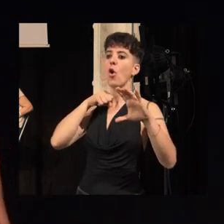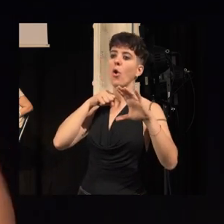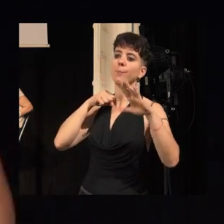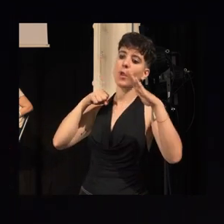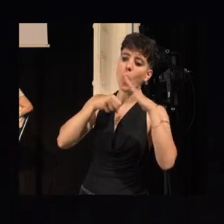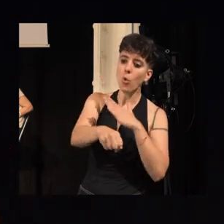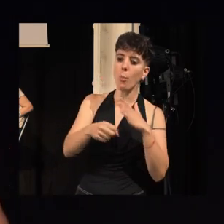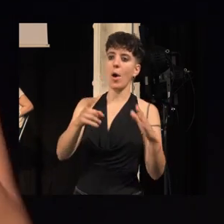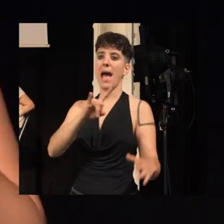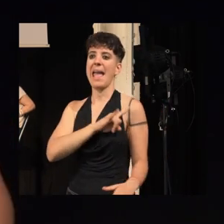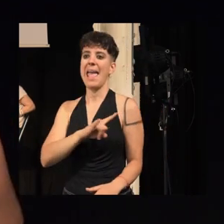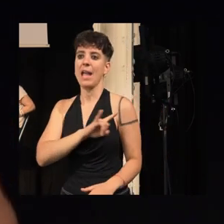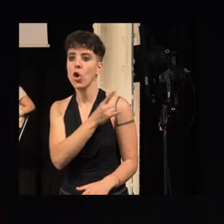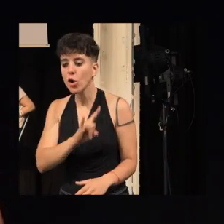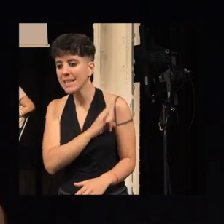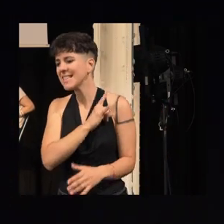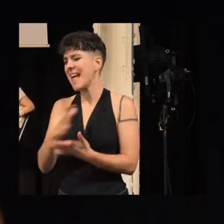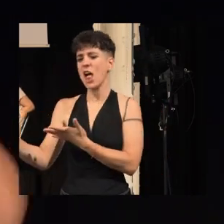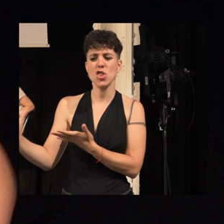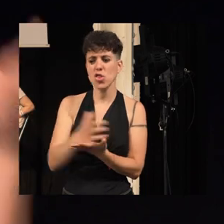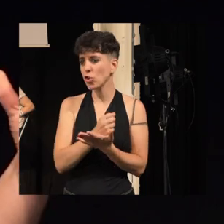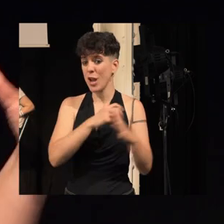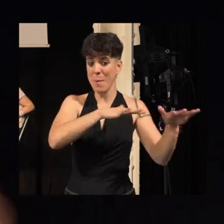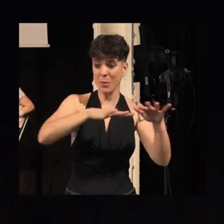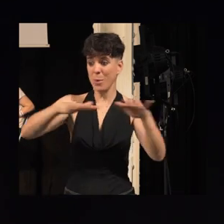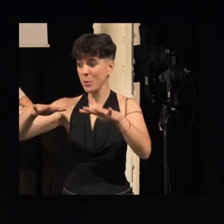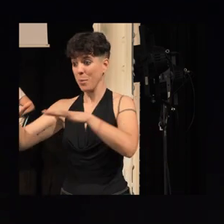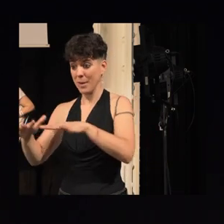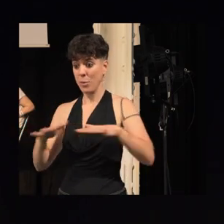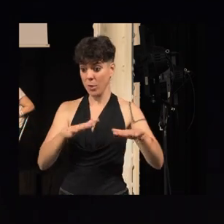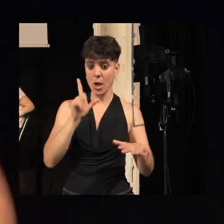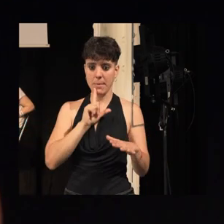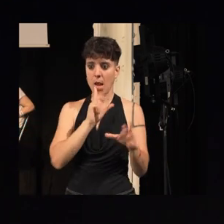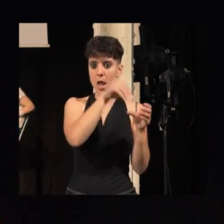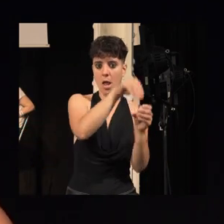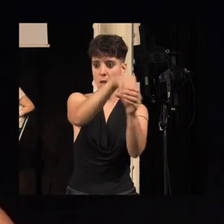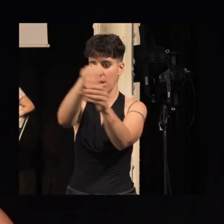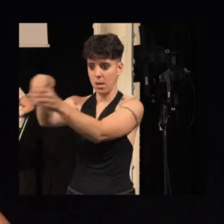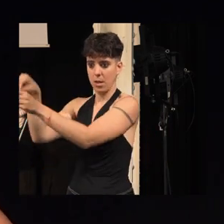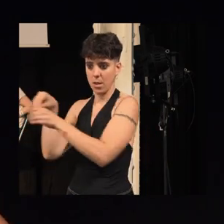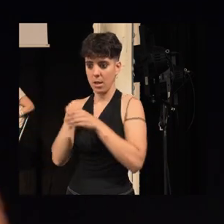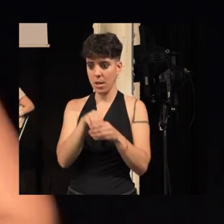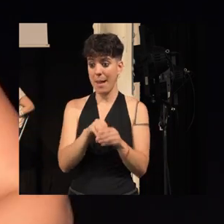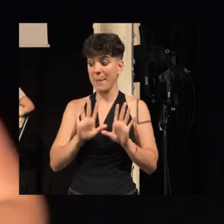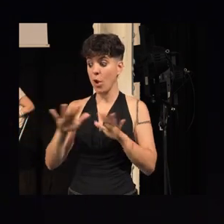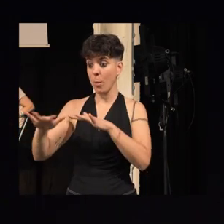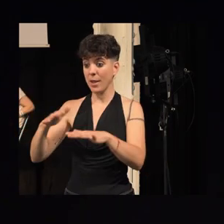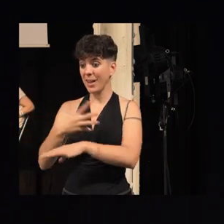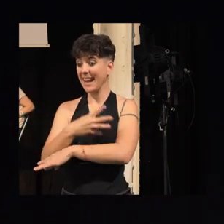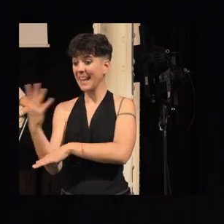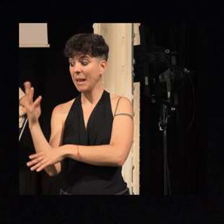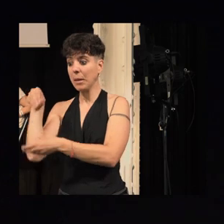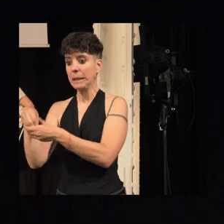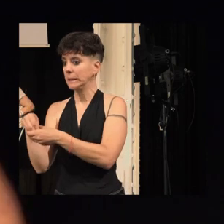movimiento ecologista, el movimiento... todos. Estamos en todos lados haciendo el trabajo de base, pero no estamos en el movimiento LGTB o lo estamos de una